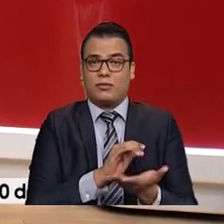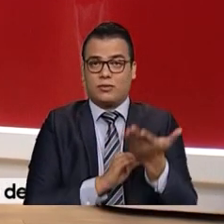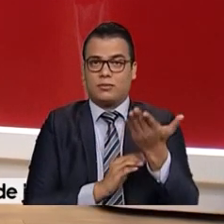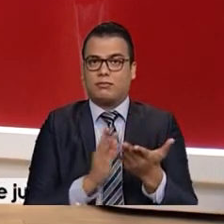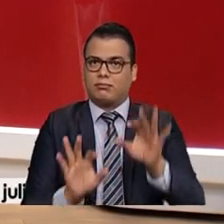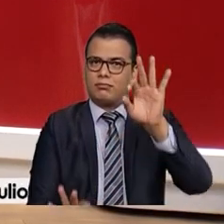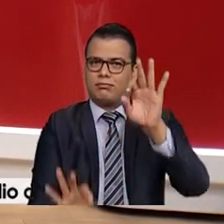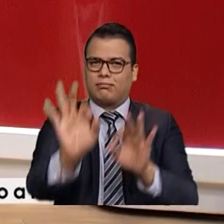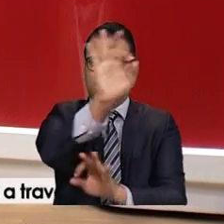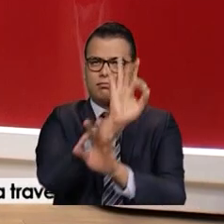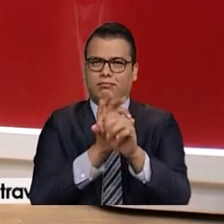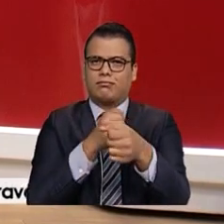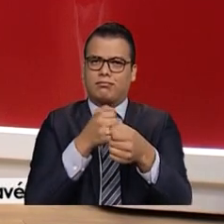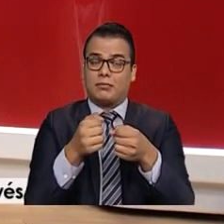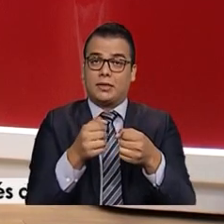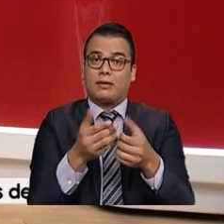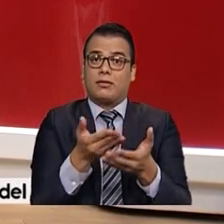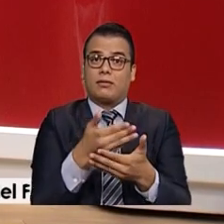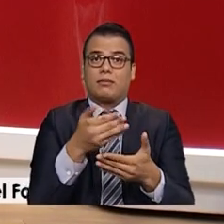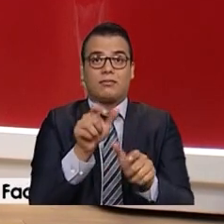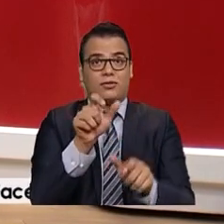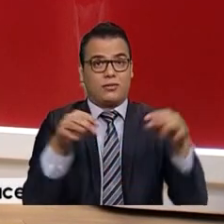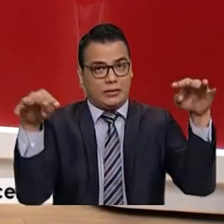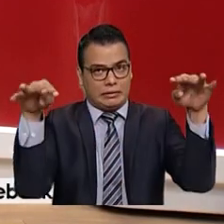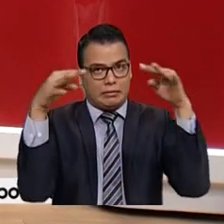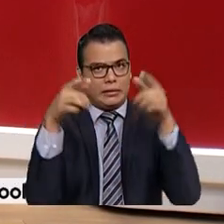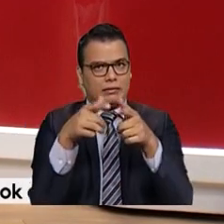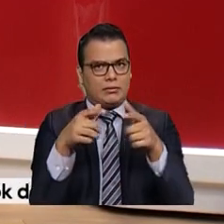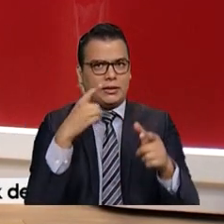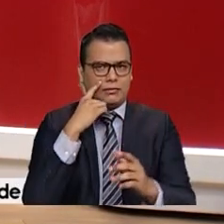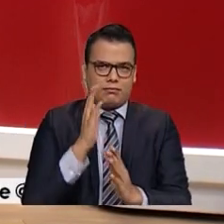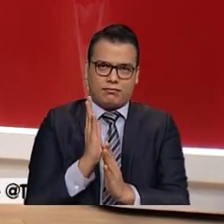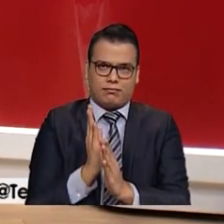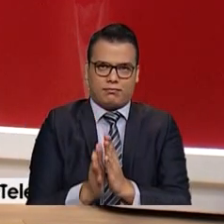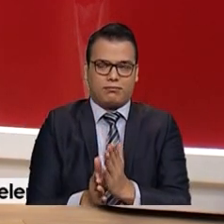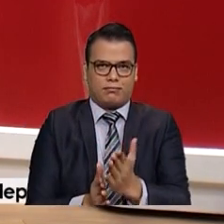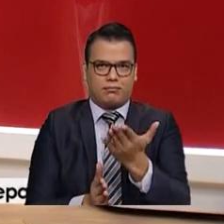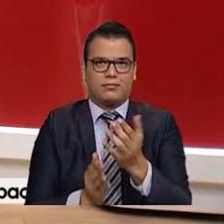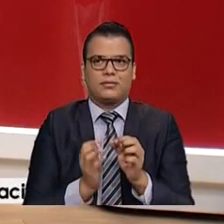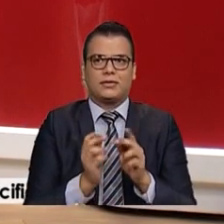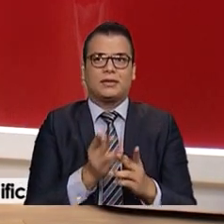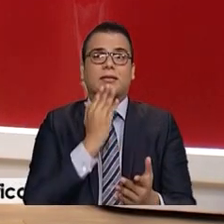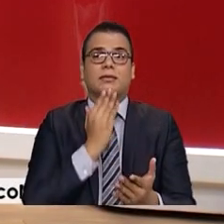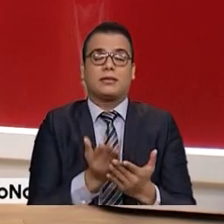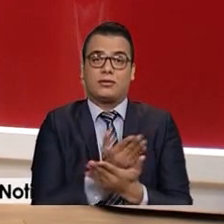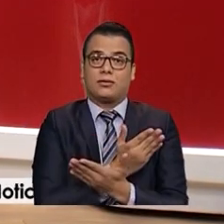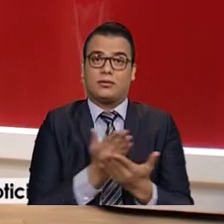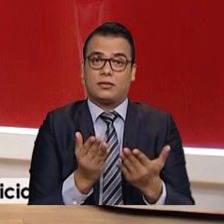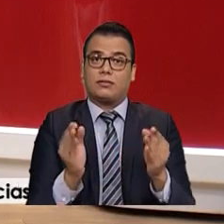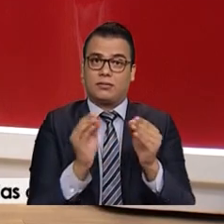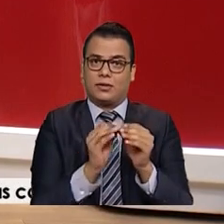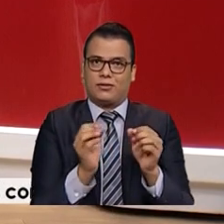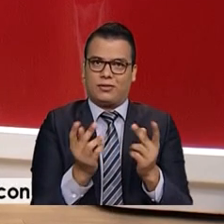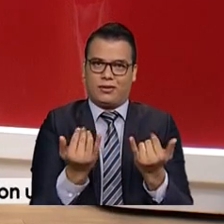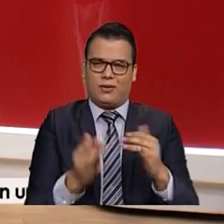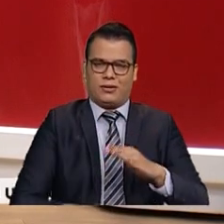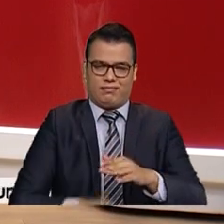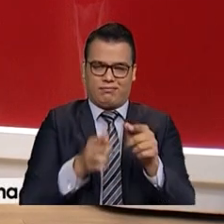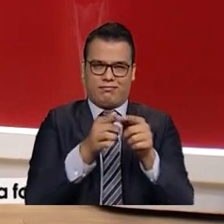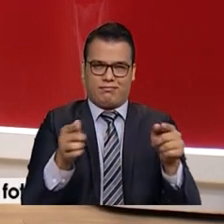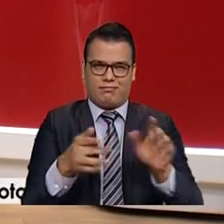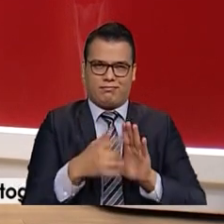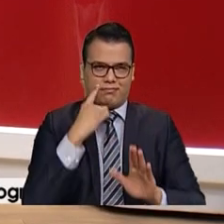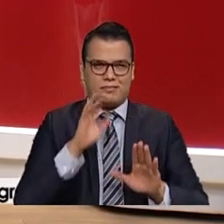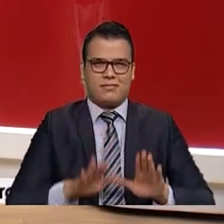una vasta audiencia que cada día crece más cada fin de semana con estas informaciones muy bien gracias a los congresistas ya ustedes vamos a una pausa y ya regresamos